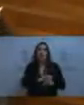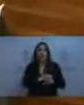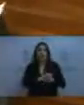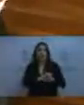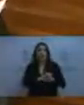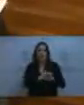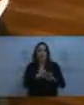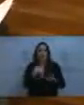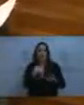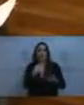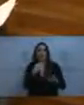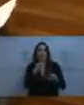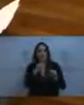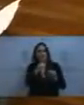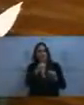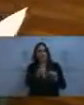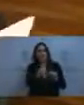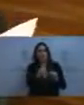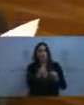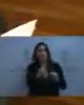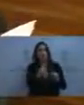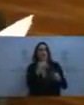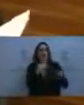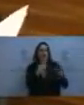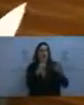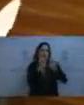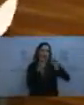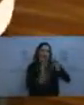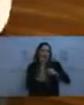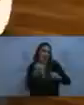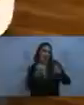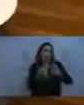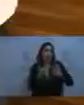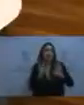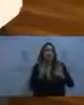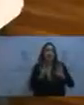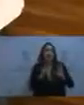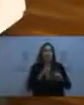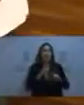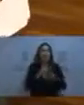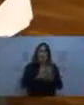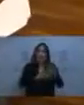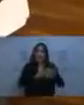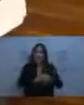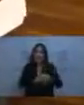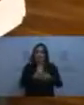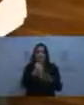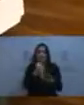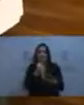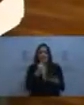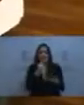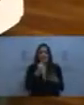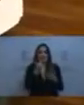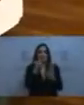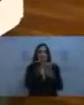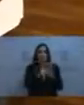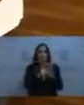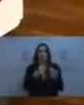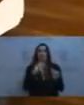me decía, y después me nombró alguna empresa, pero las instrucciones dejan claramente a quién se refieren y son